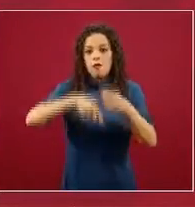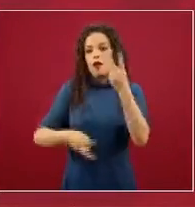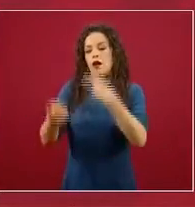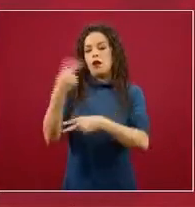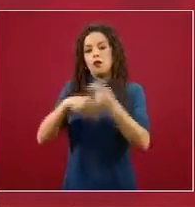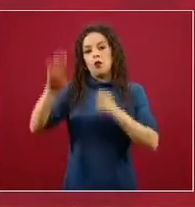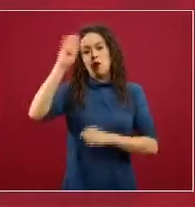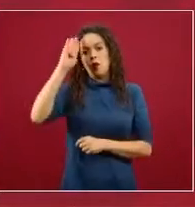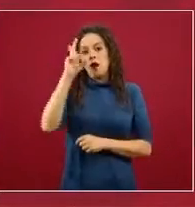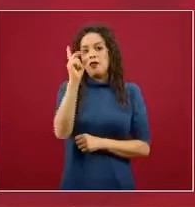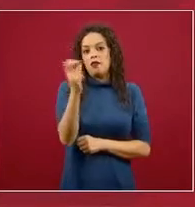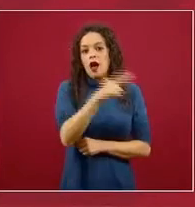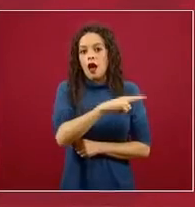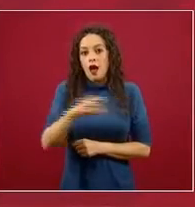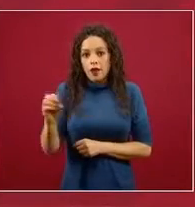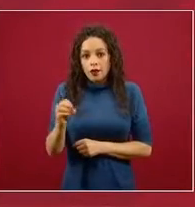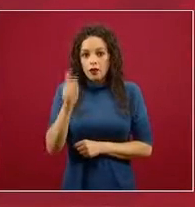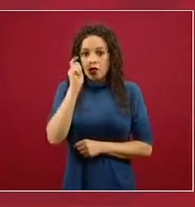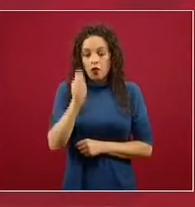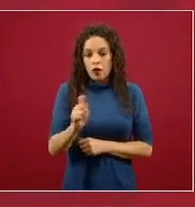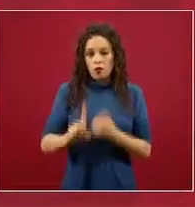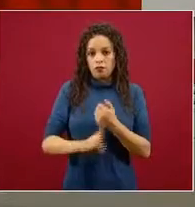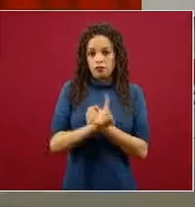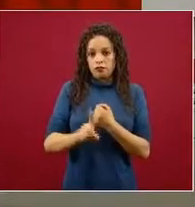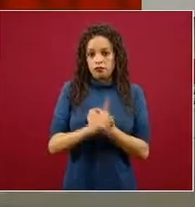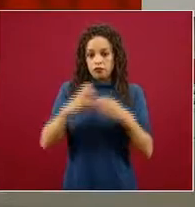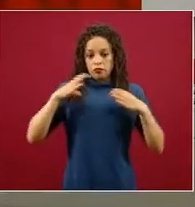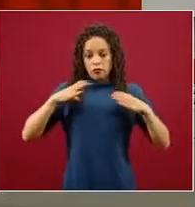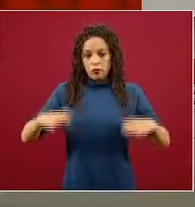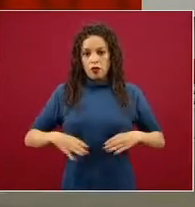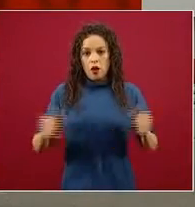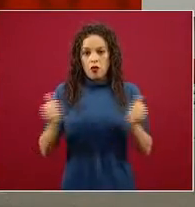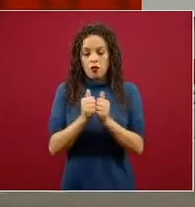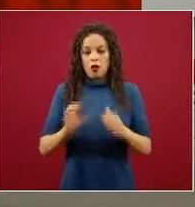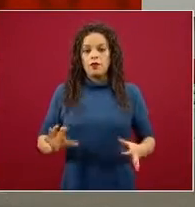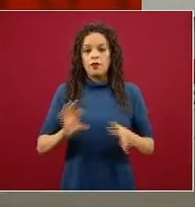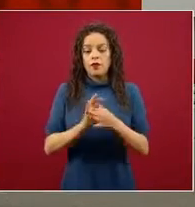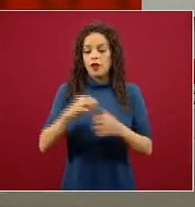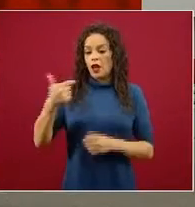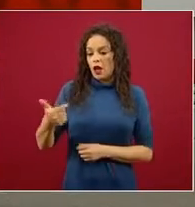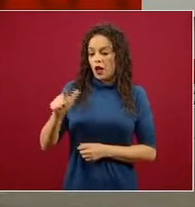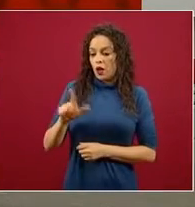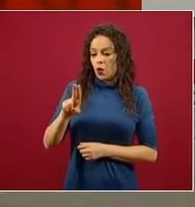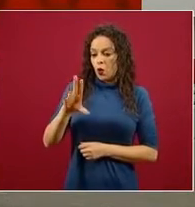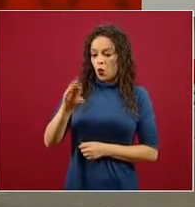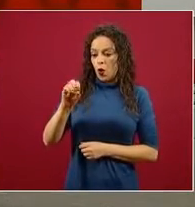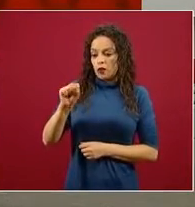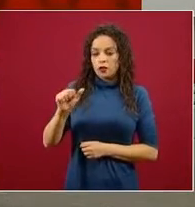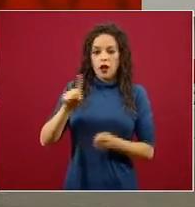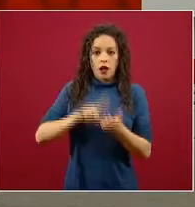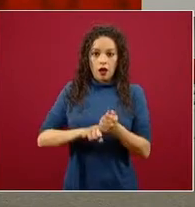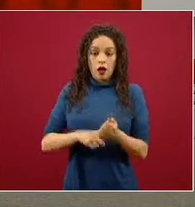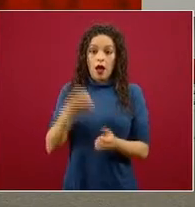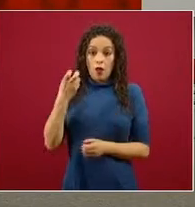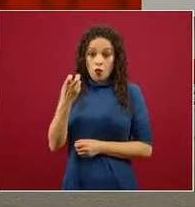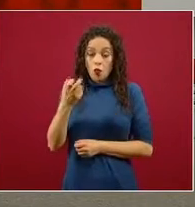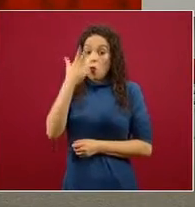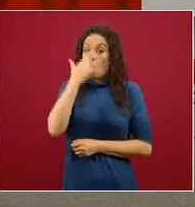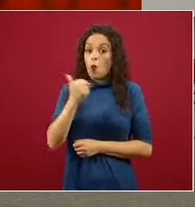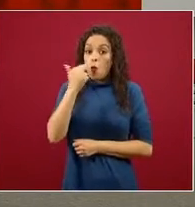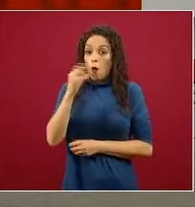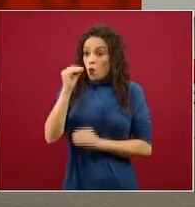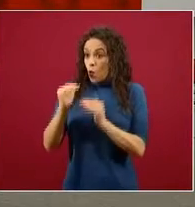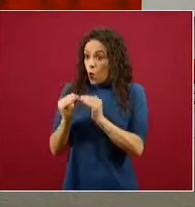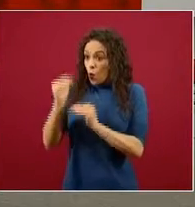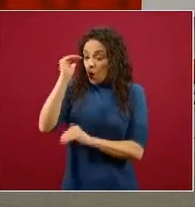fundamentalmente es un trastorno del metabolismo de la glucosa y el exceso de glucosa o de azúcar en